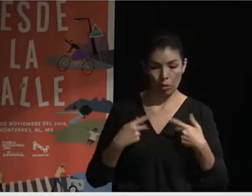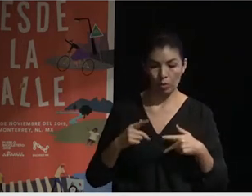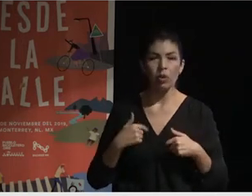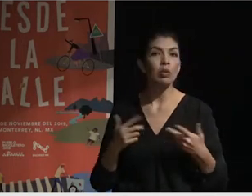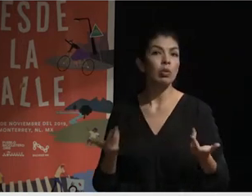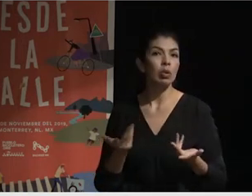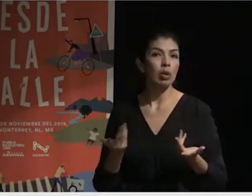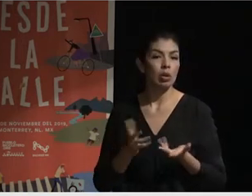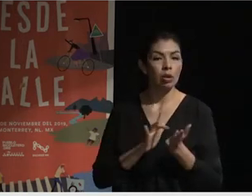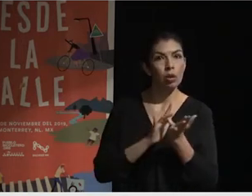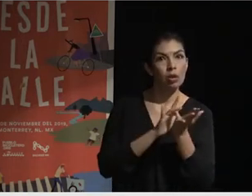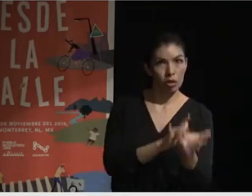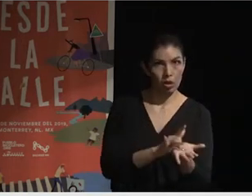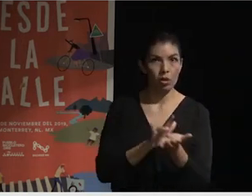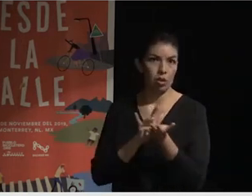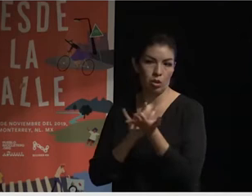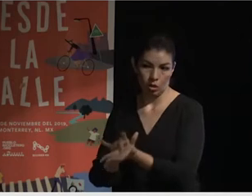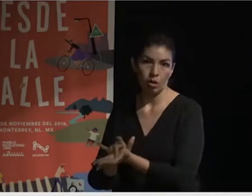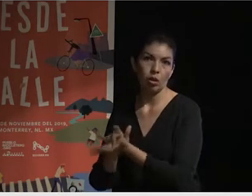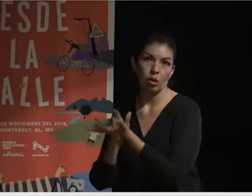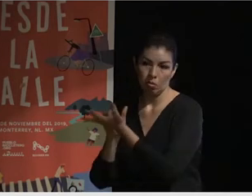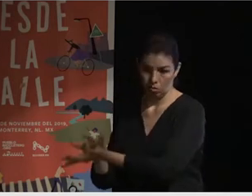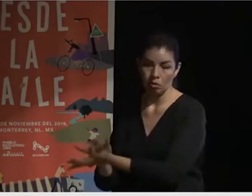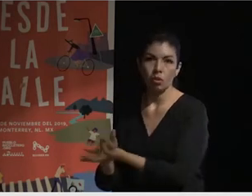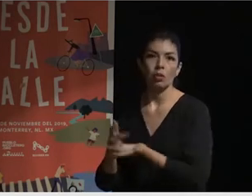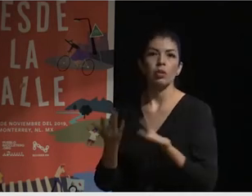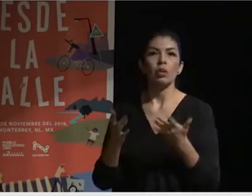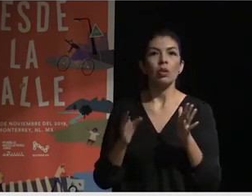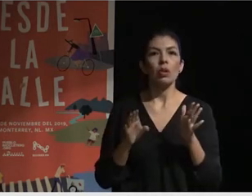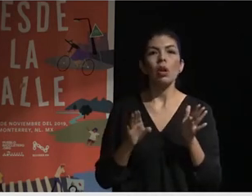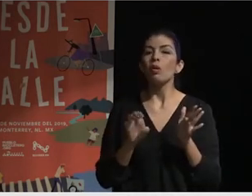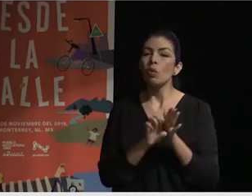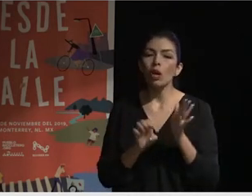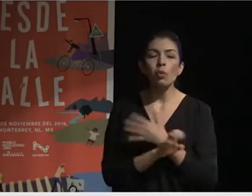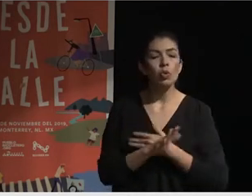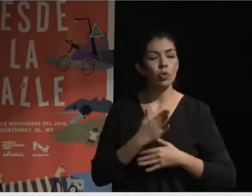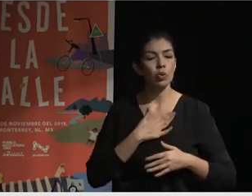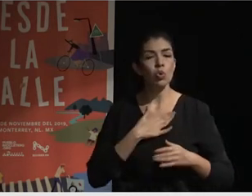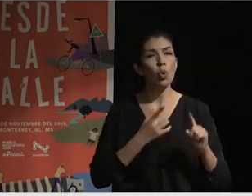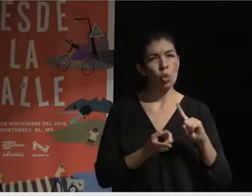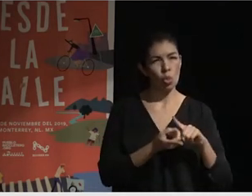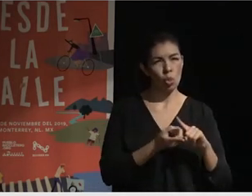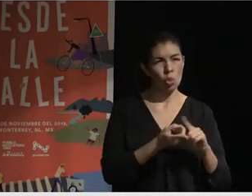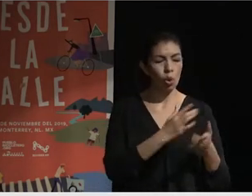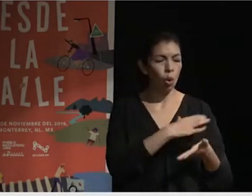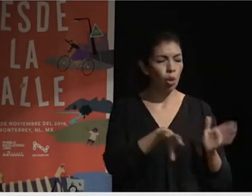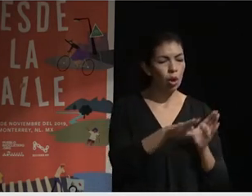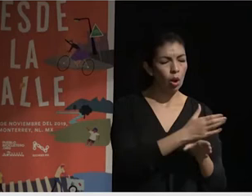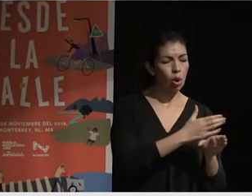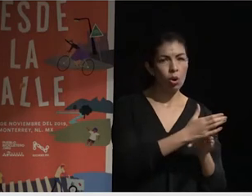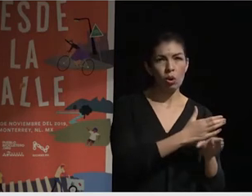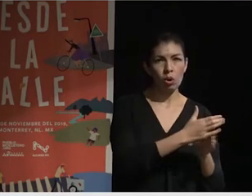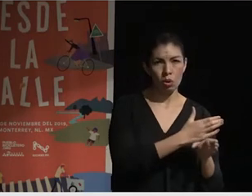café, por no decir nombres, que desplazó al cafecito que tenía ahí 40 años, pero pues yo voy y me